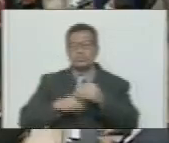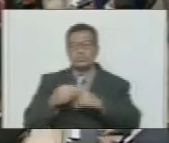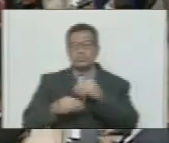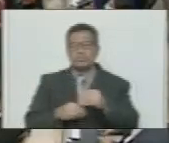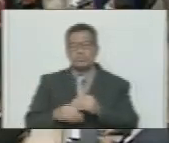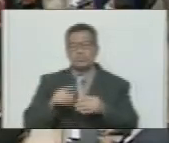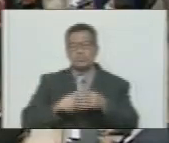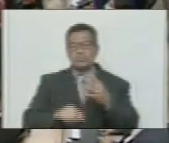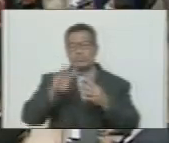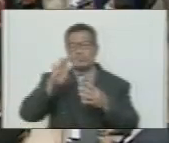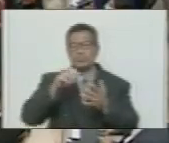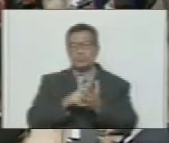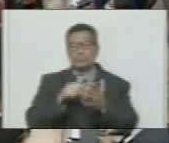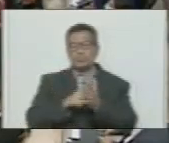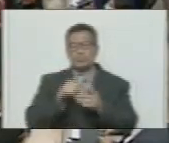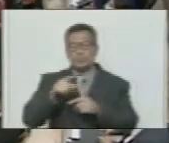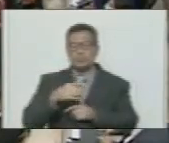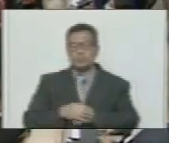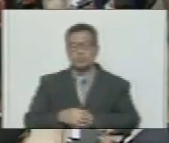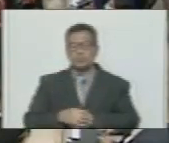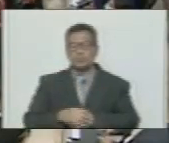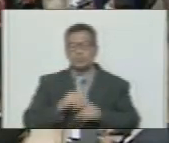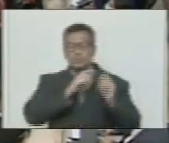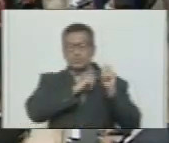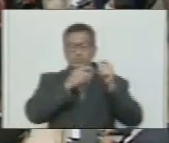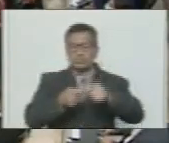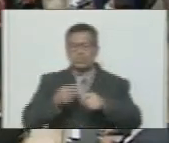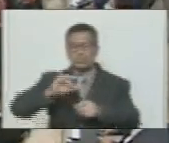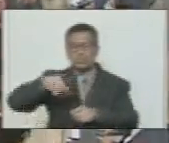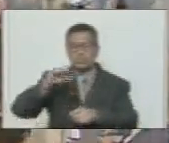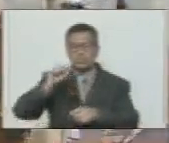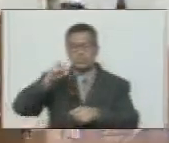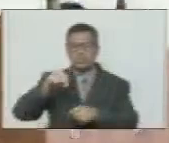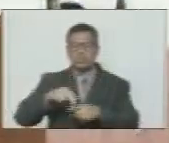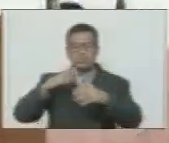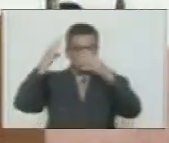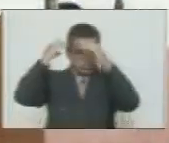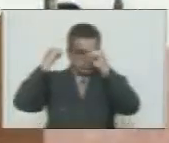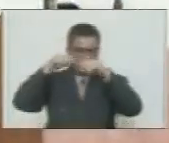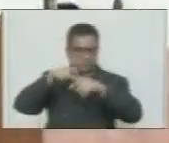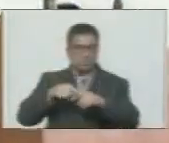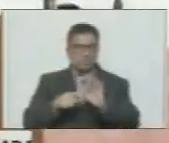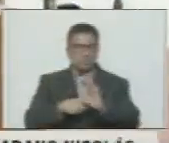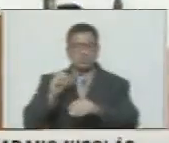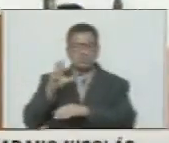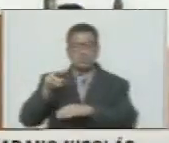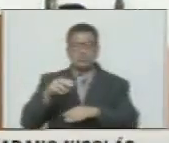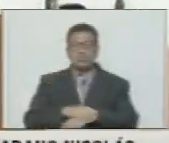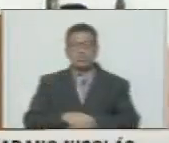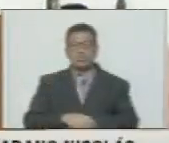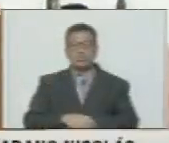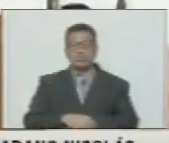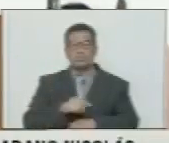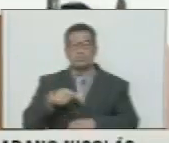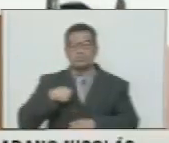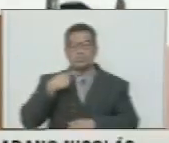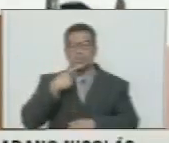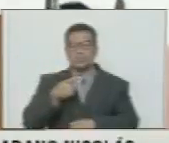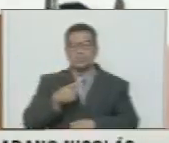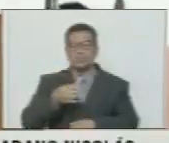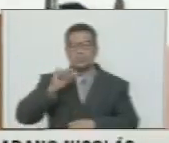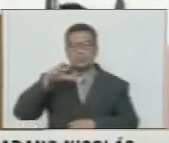con respecto al cuarto punto, que es la designación de Ian Carlos Torres como embajador de Venezuela ante la Santa Sede. Eso